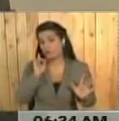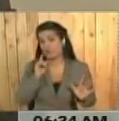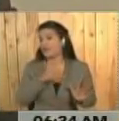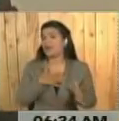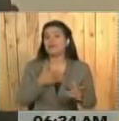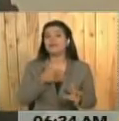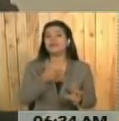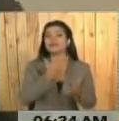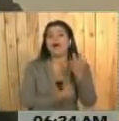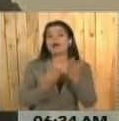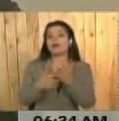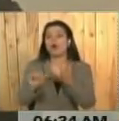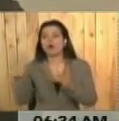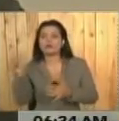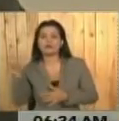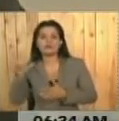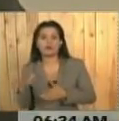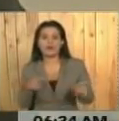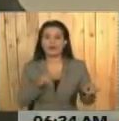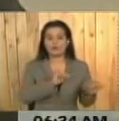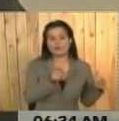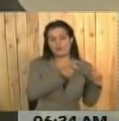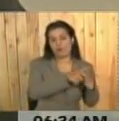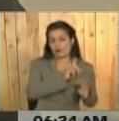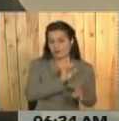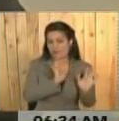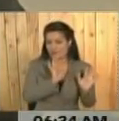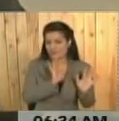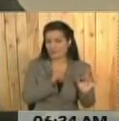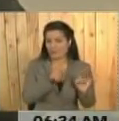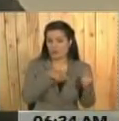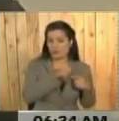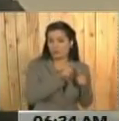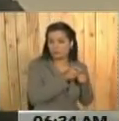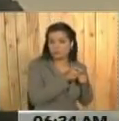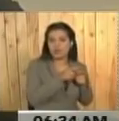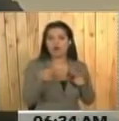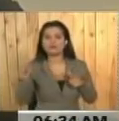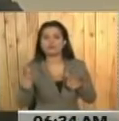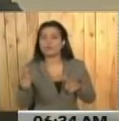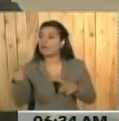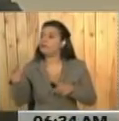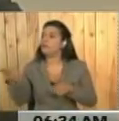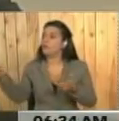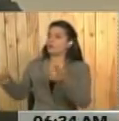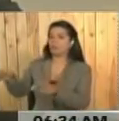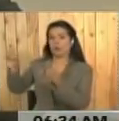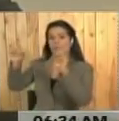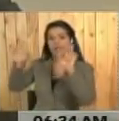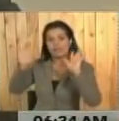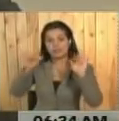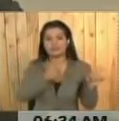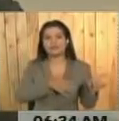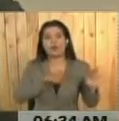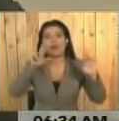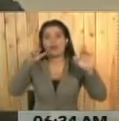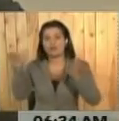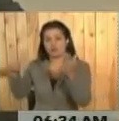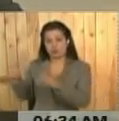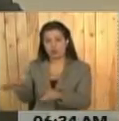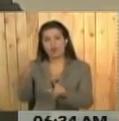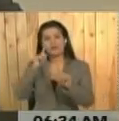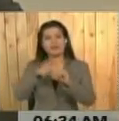De él Dios lo cuide para para que el mundo diga que en Venezuela es una situación de emergencia y necesita ser intervenida el